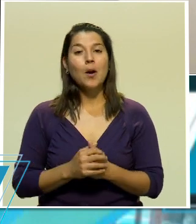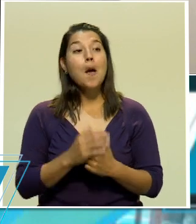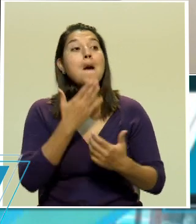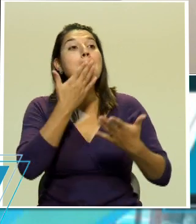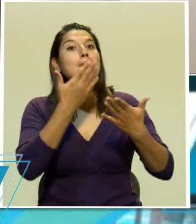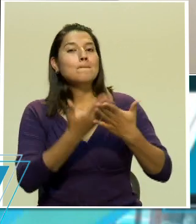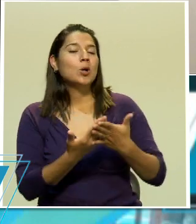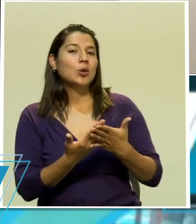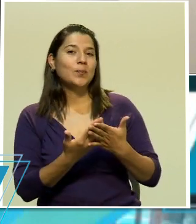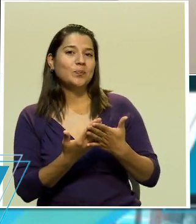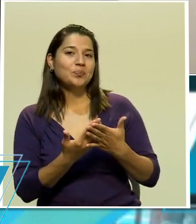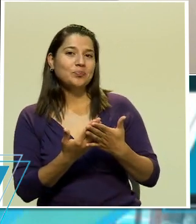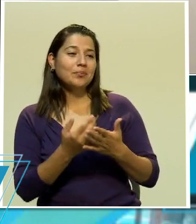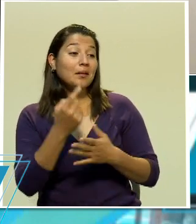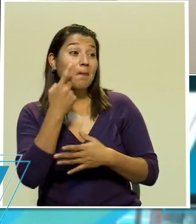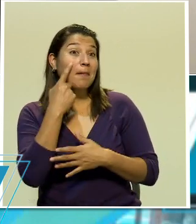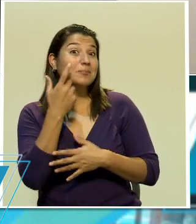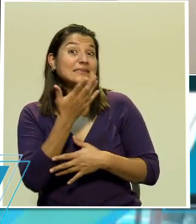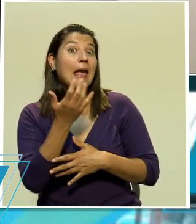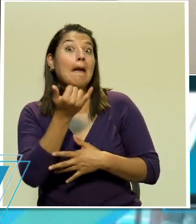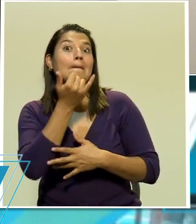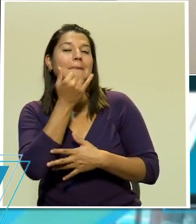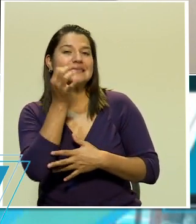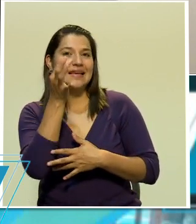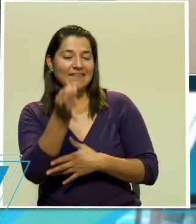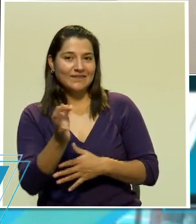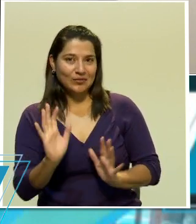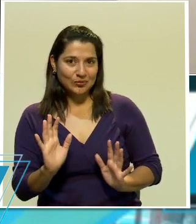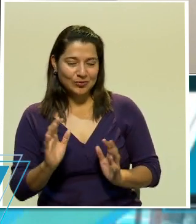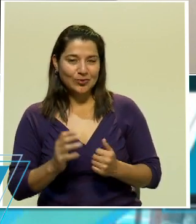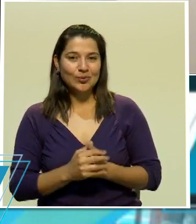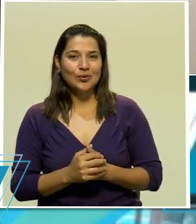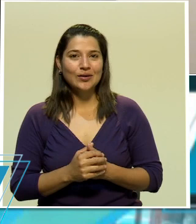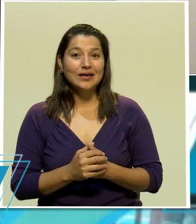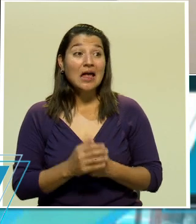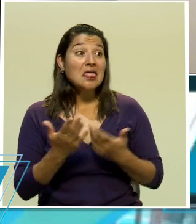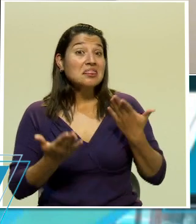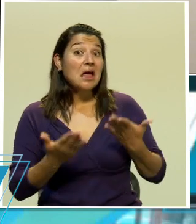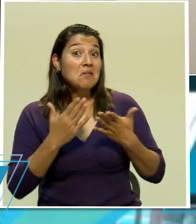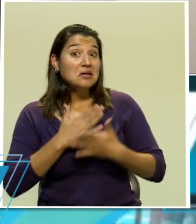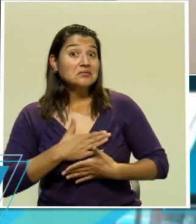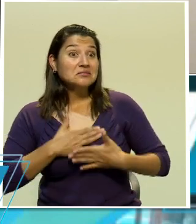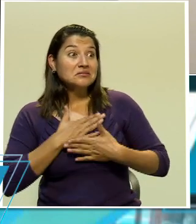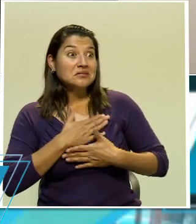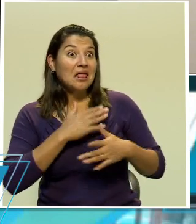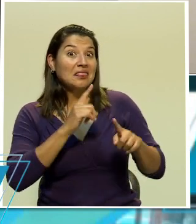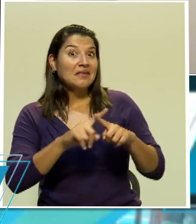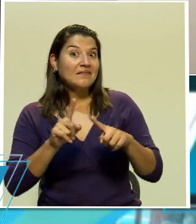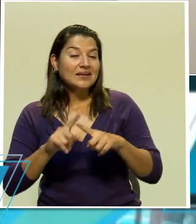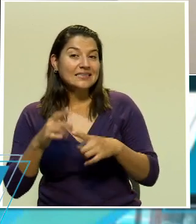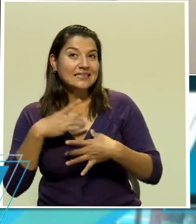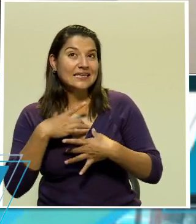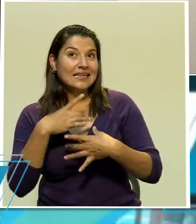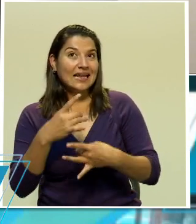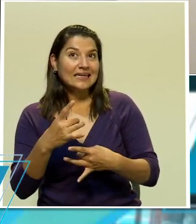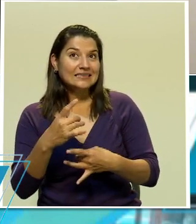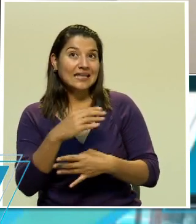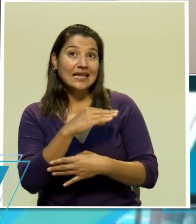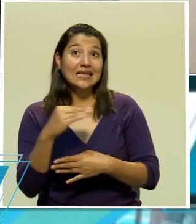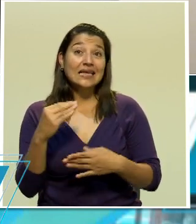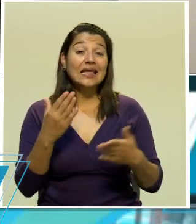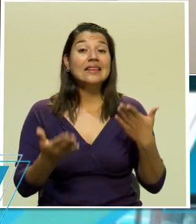caso, el futuro va a ser por lo menos entretenido, variado, interesante